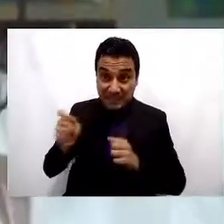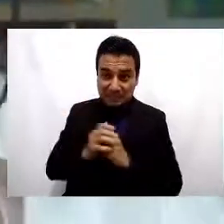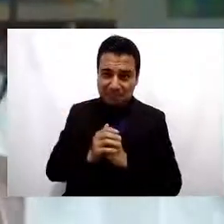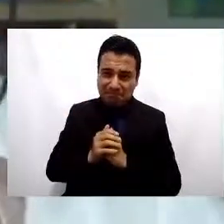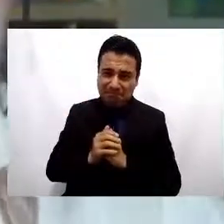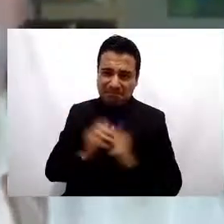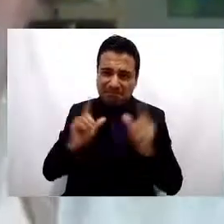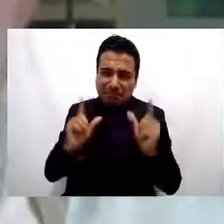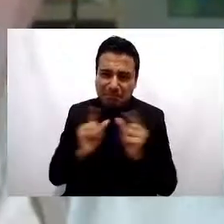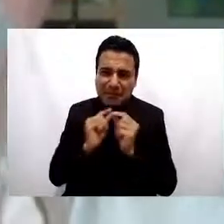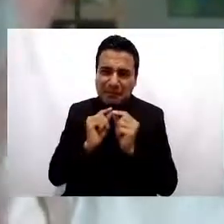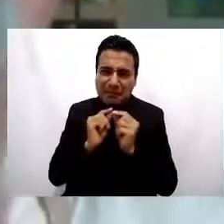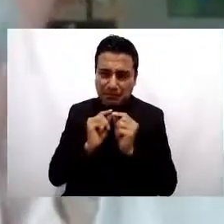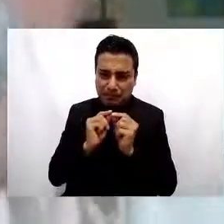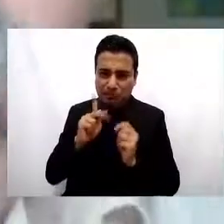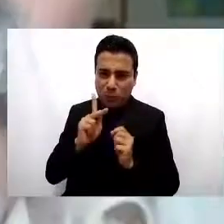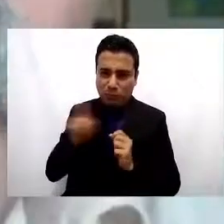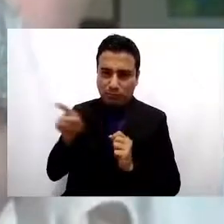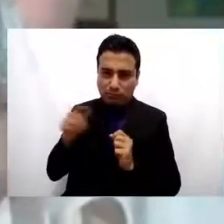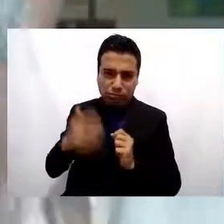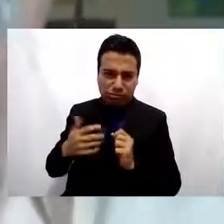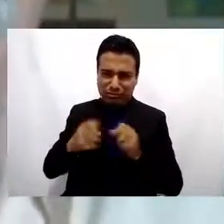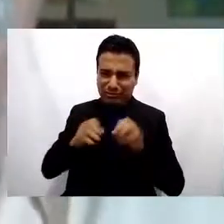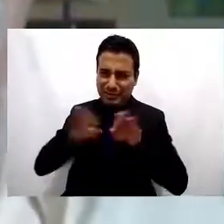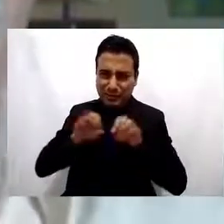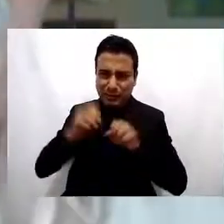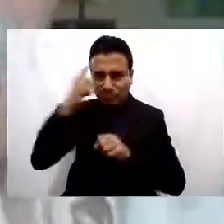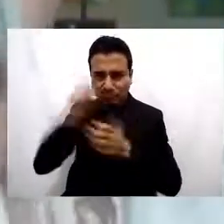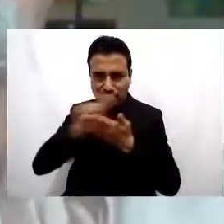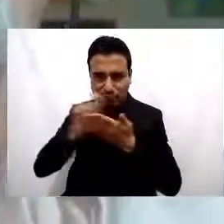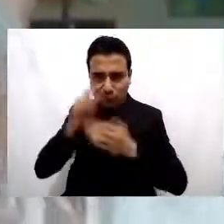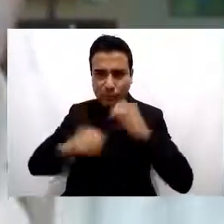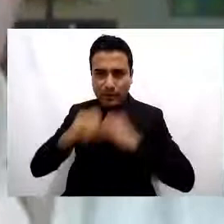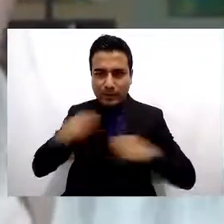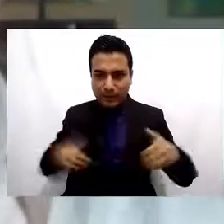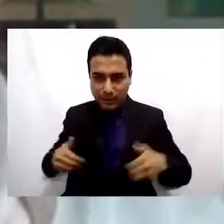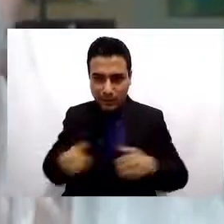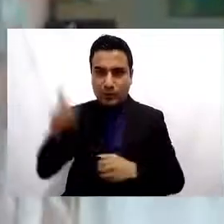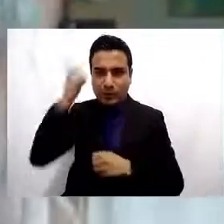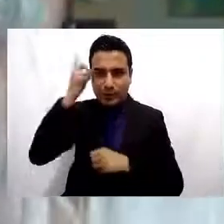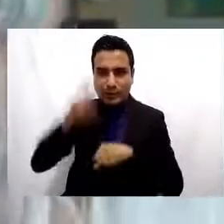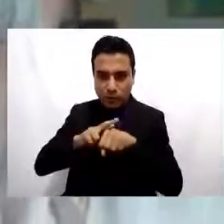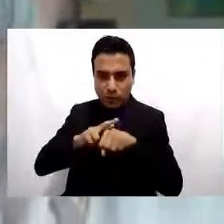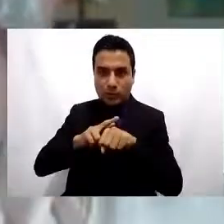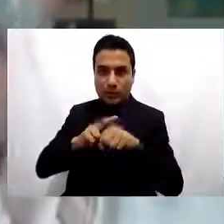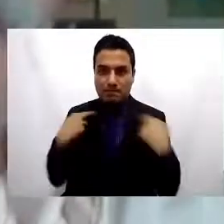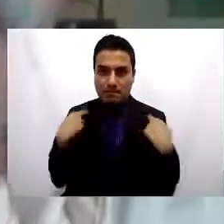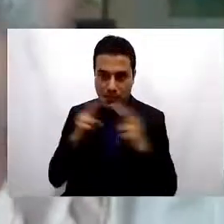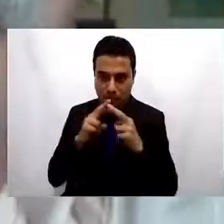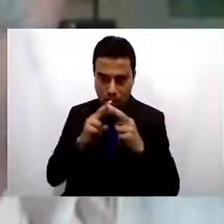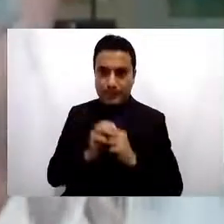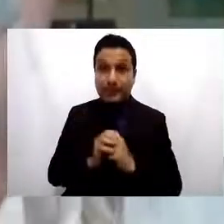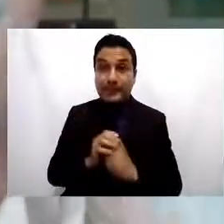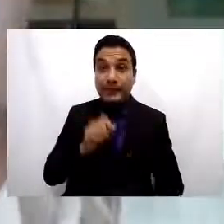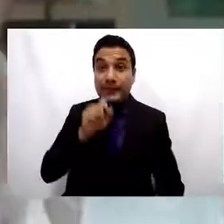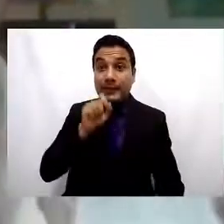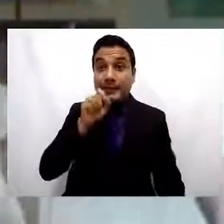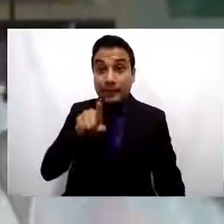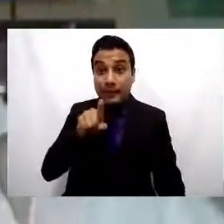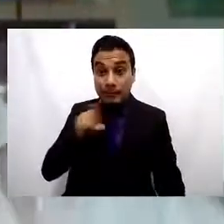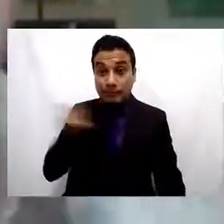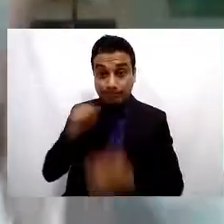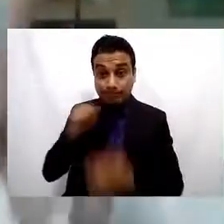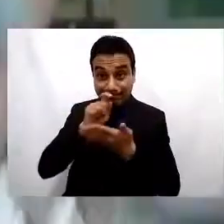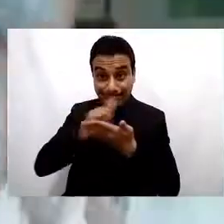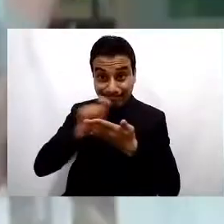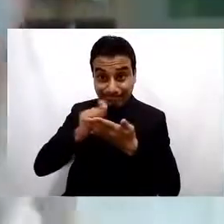su producción, dramaturgo, director, docente. Podemos decir que ha escrito